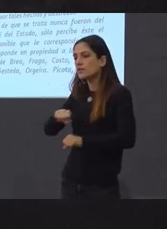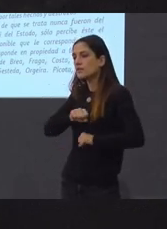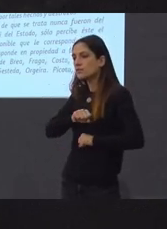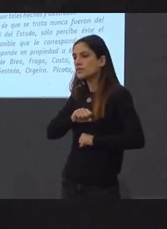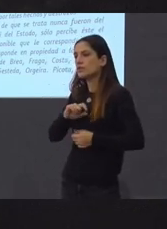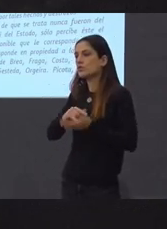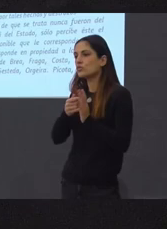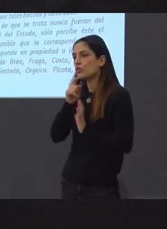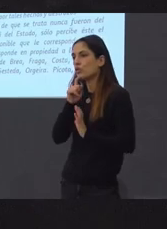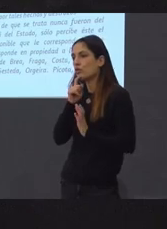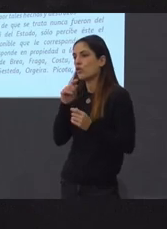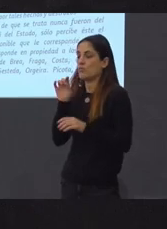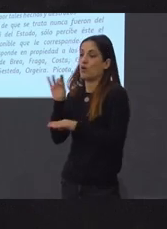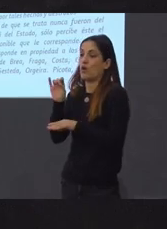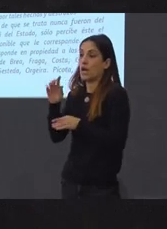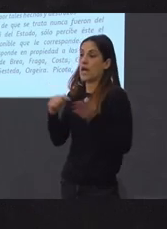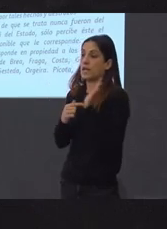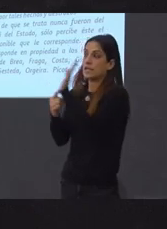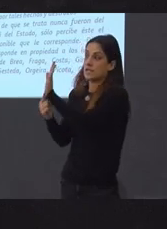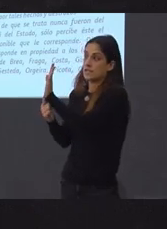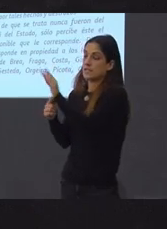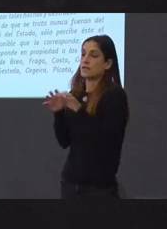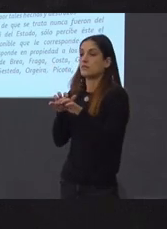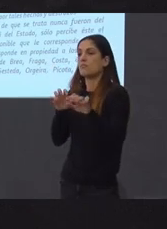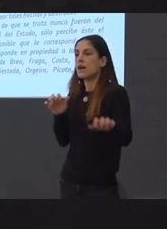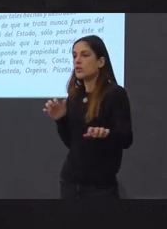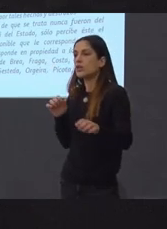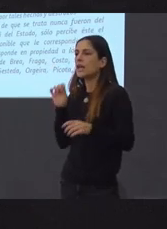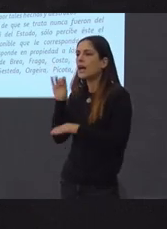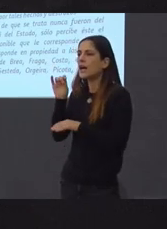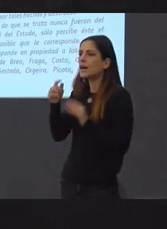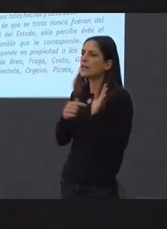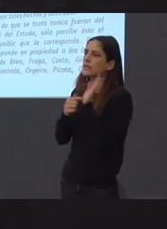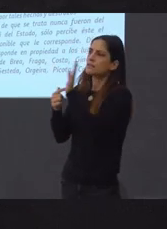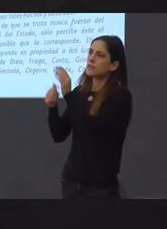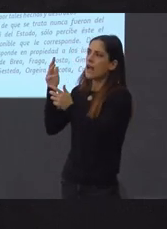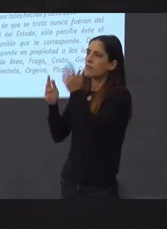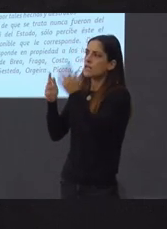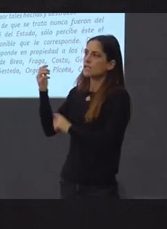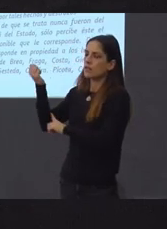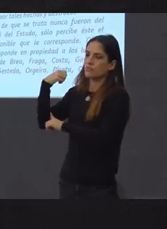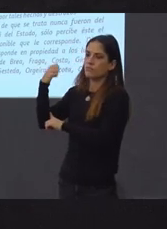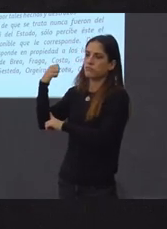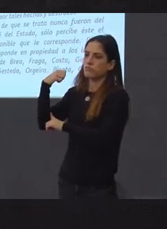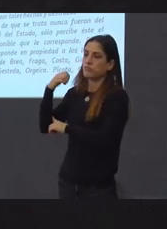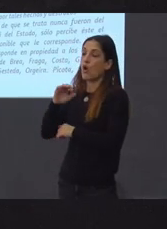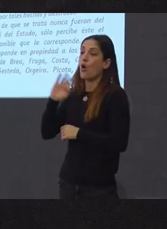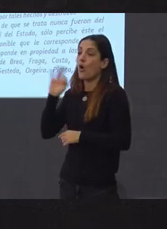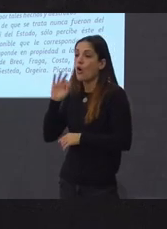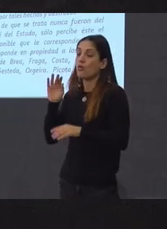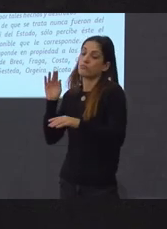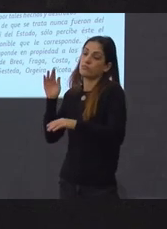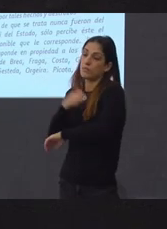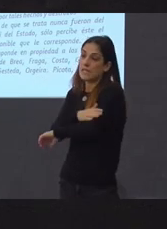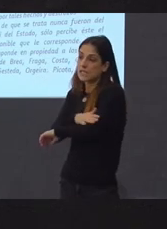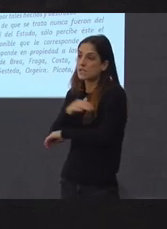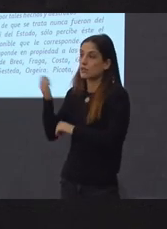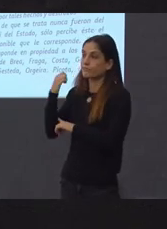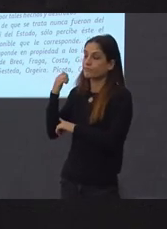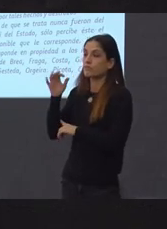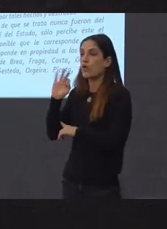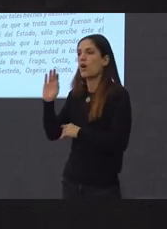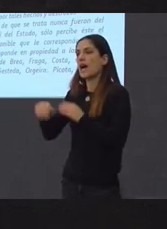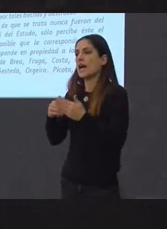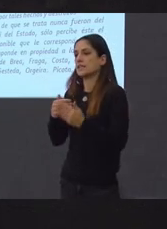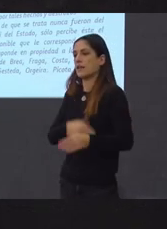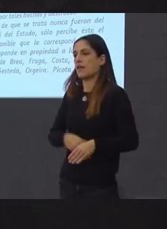parte das ocasións, van a ser ignoradas. Ignoradas pola administración, polo ministerio ou polo propio dictador. Por que